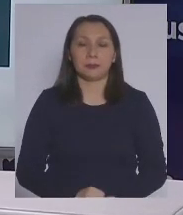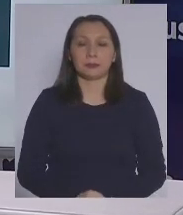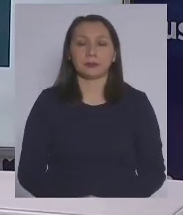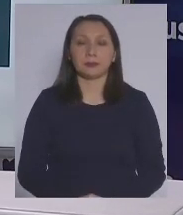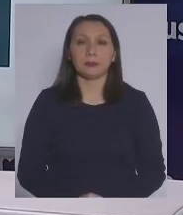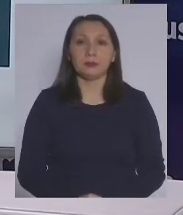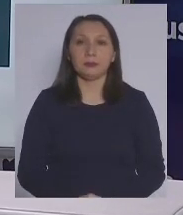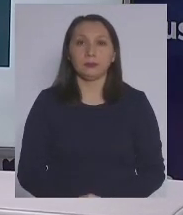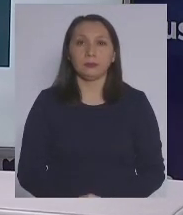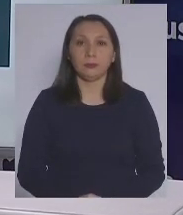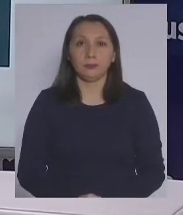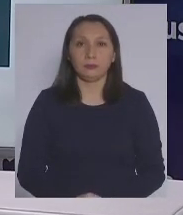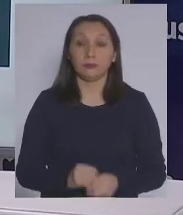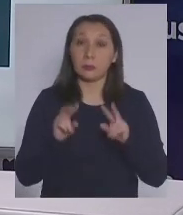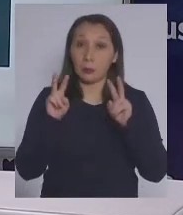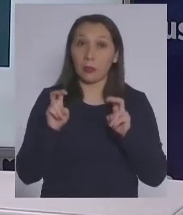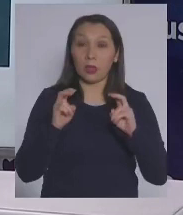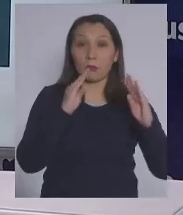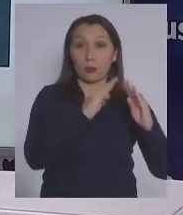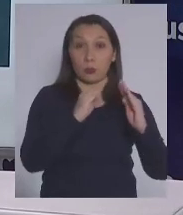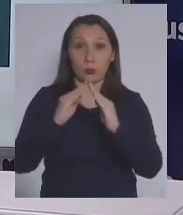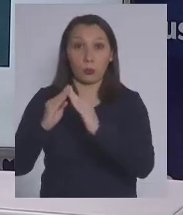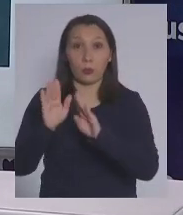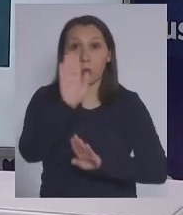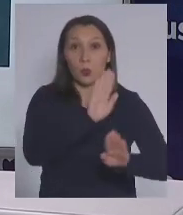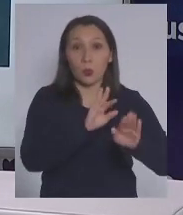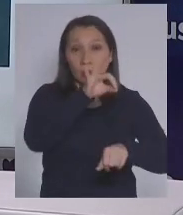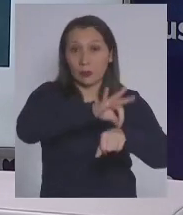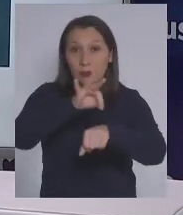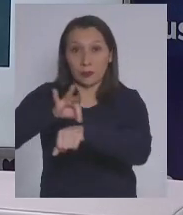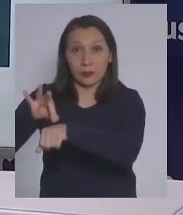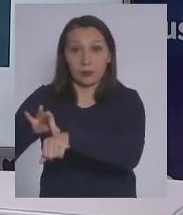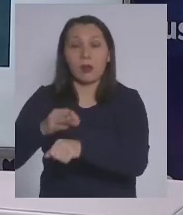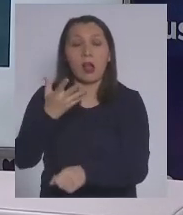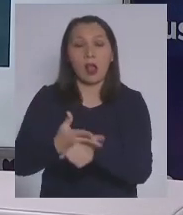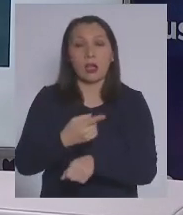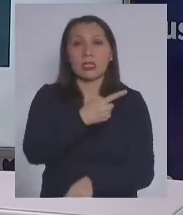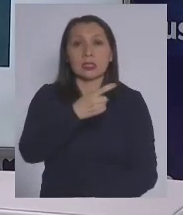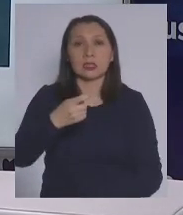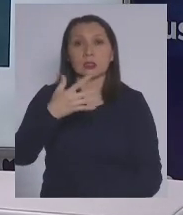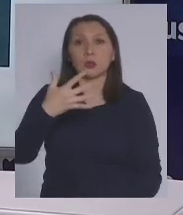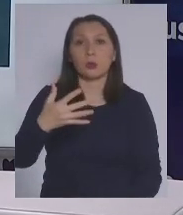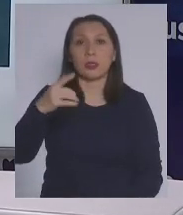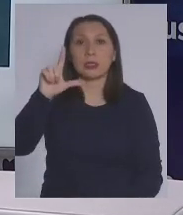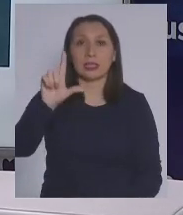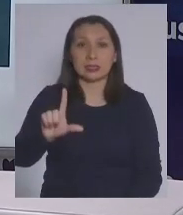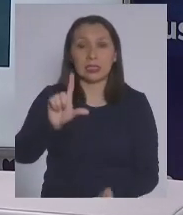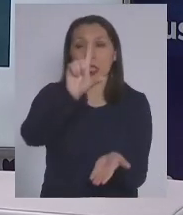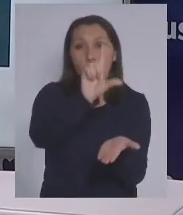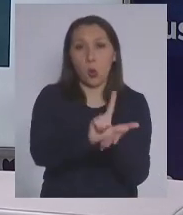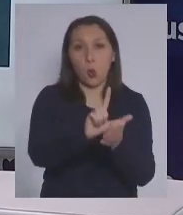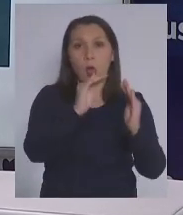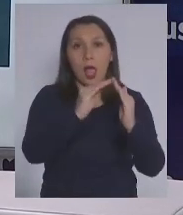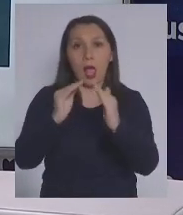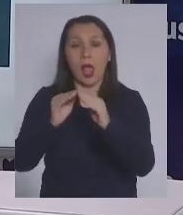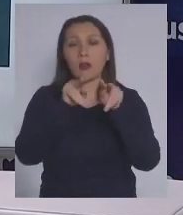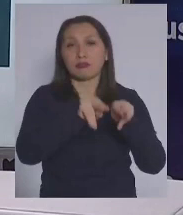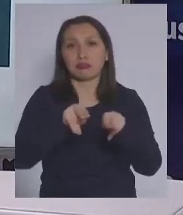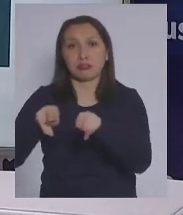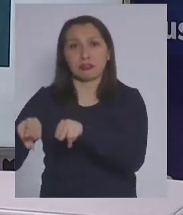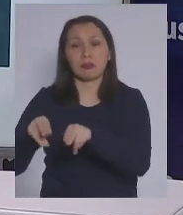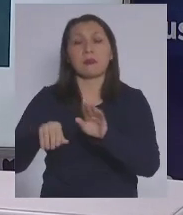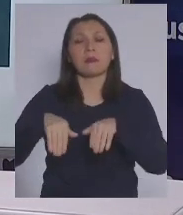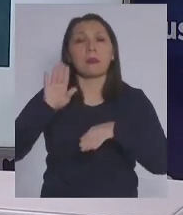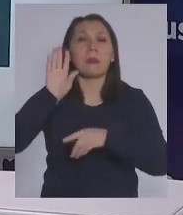con respecto a las residencias sanitarias disponemos de 157 cientos de hospedaje con más de